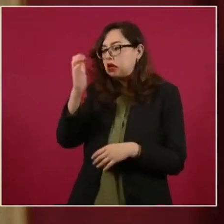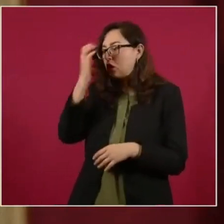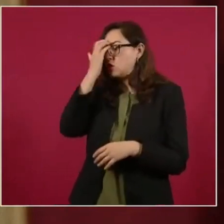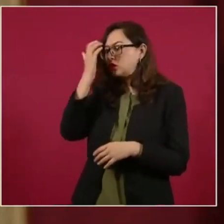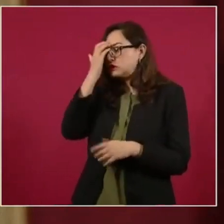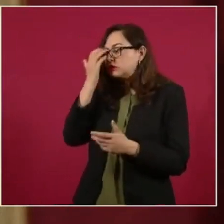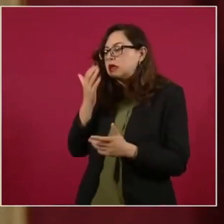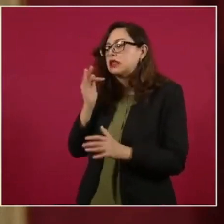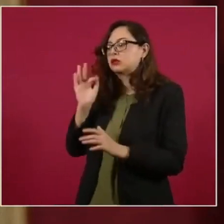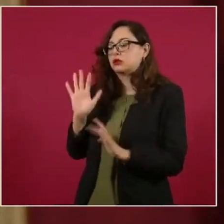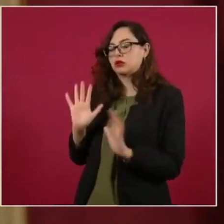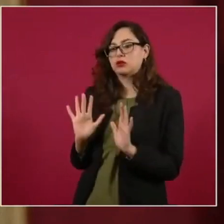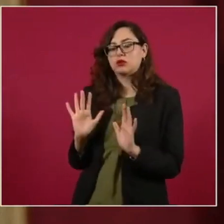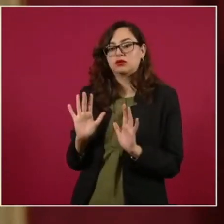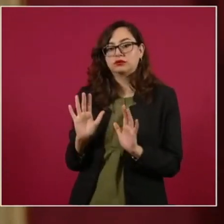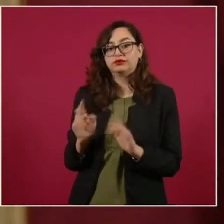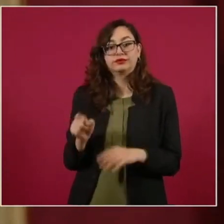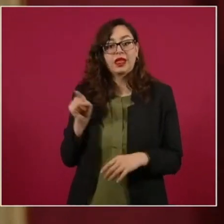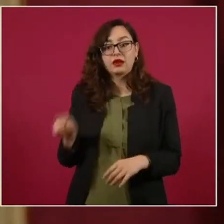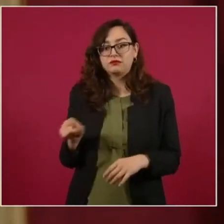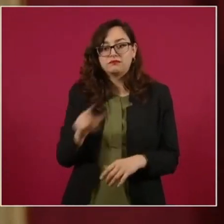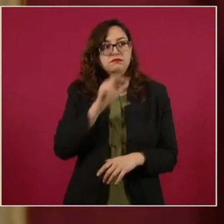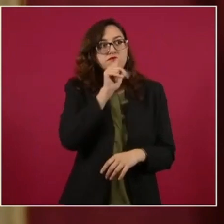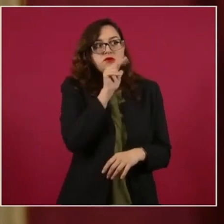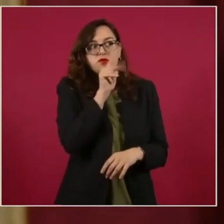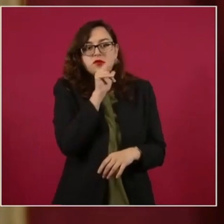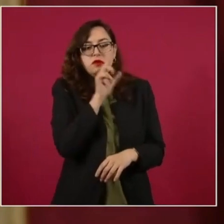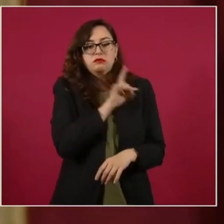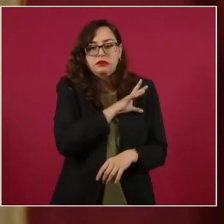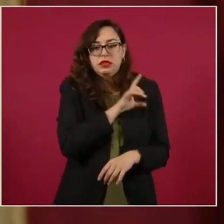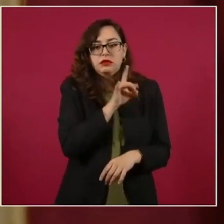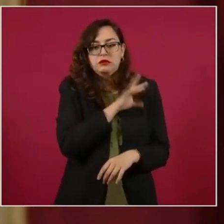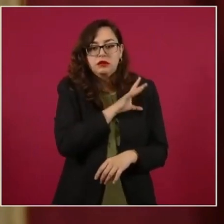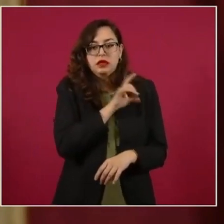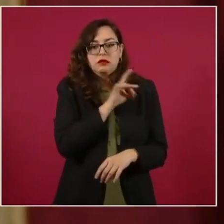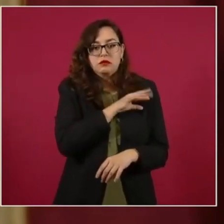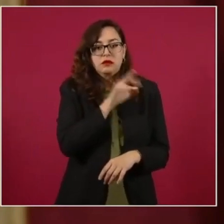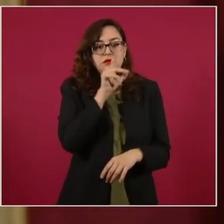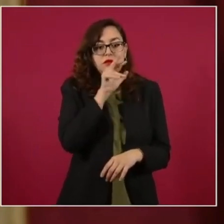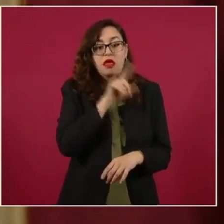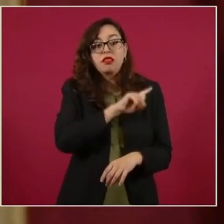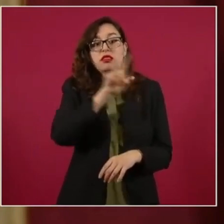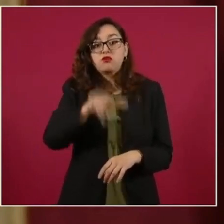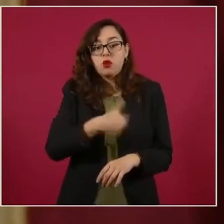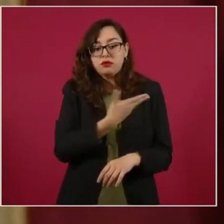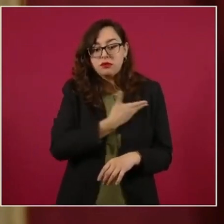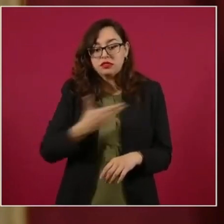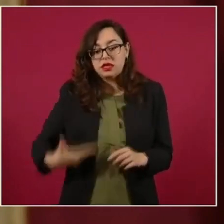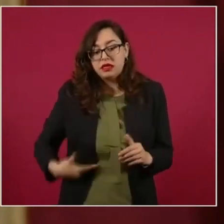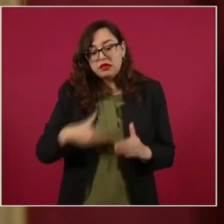atormentó y le preocupó mucho a todos los presidentes